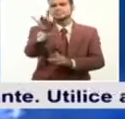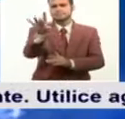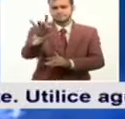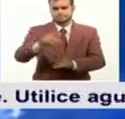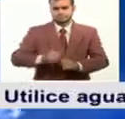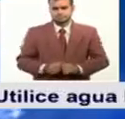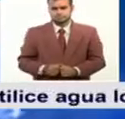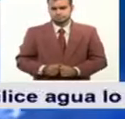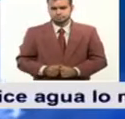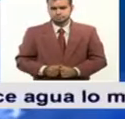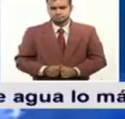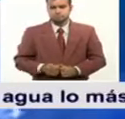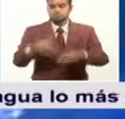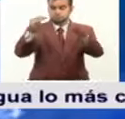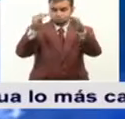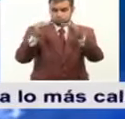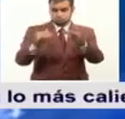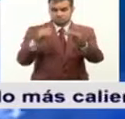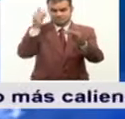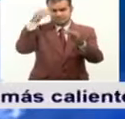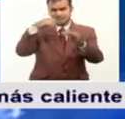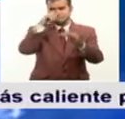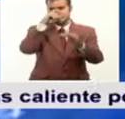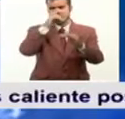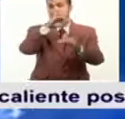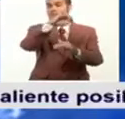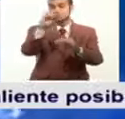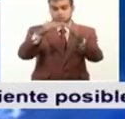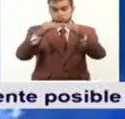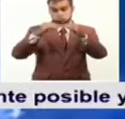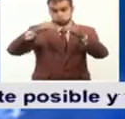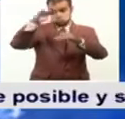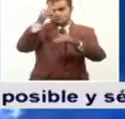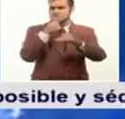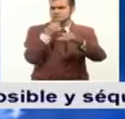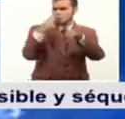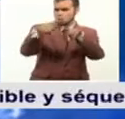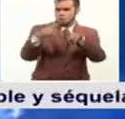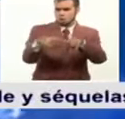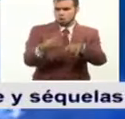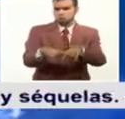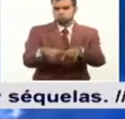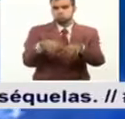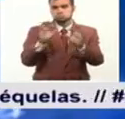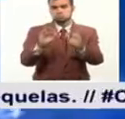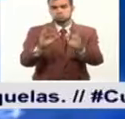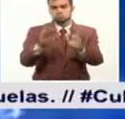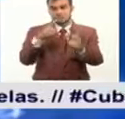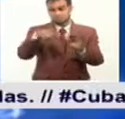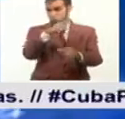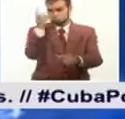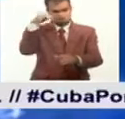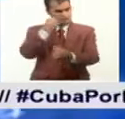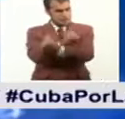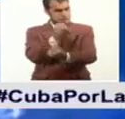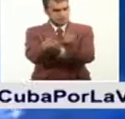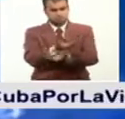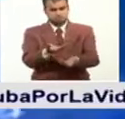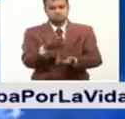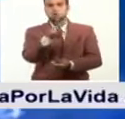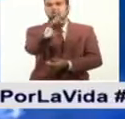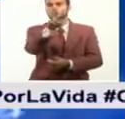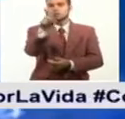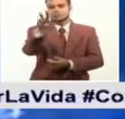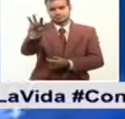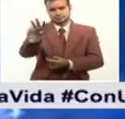415. Y en el grupo de más de 60 años y más, grupo de mucho riesgo,